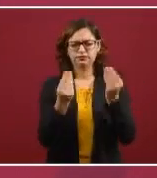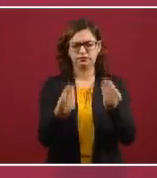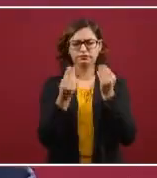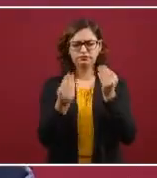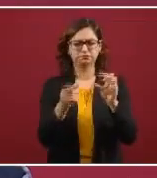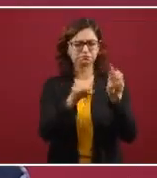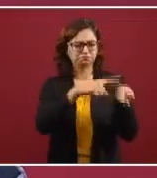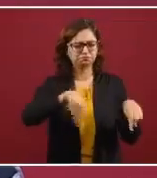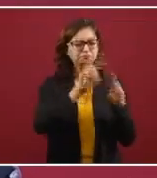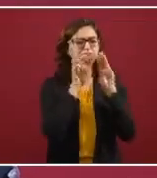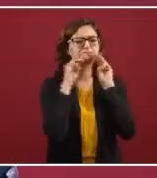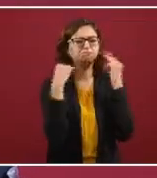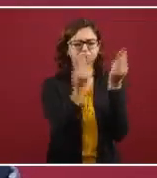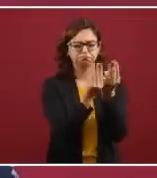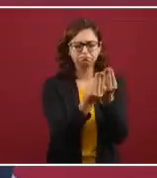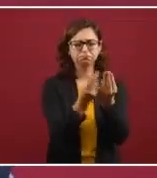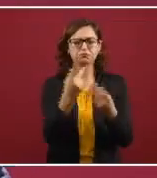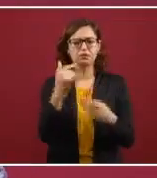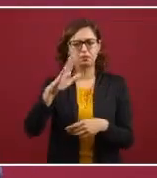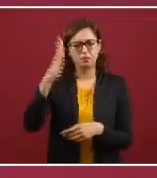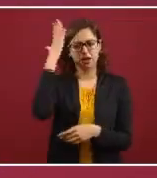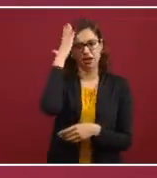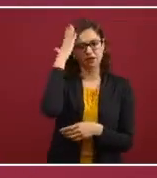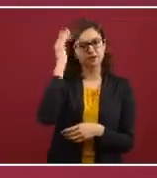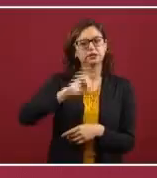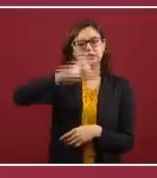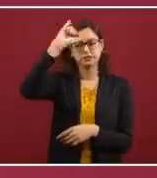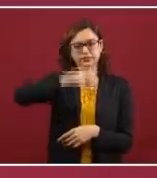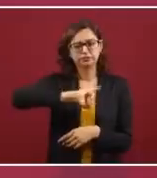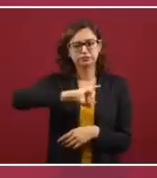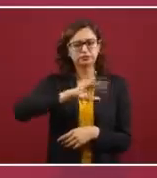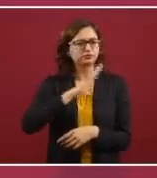estas bandas, sus jefes,